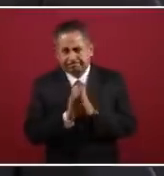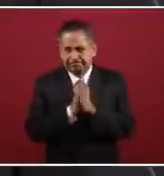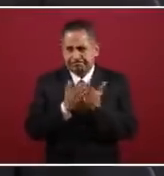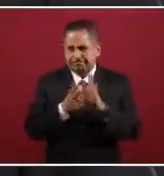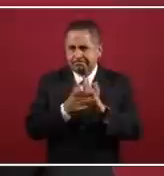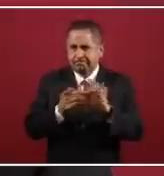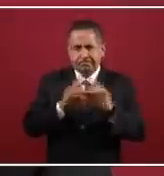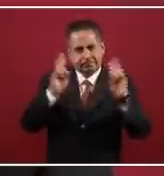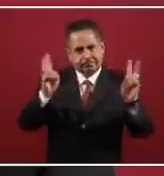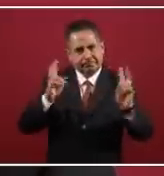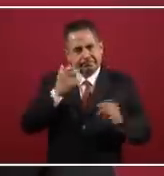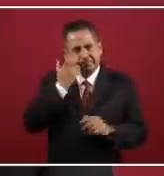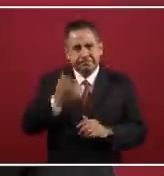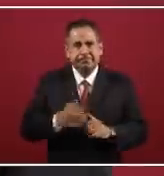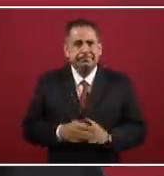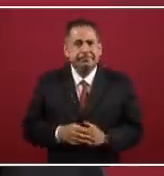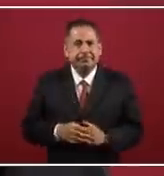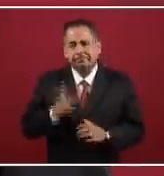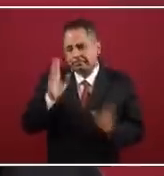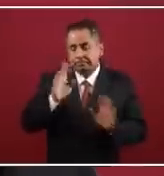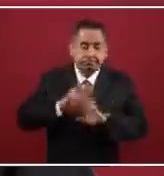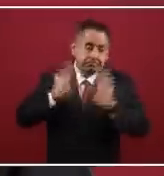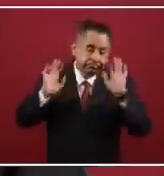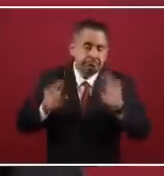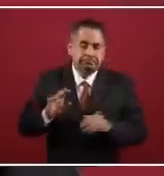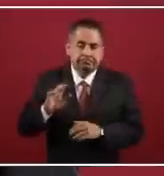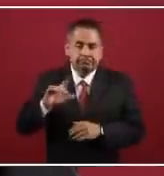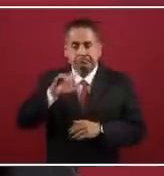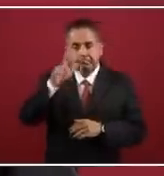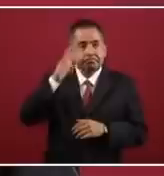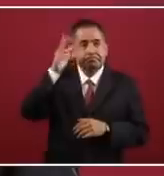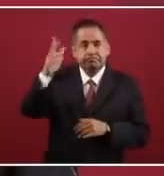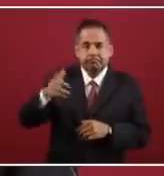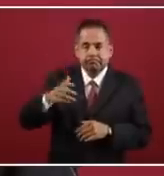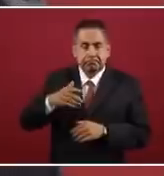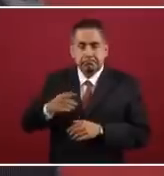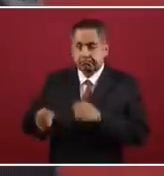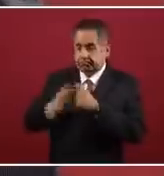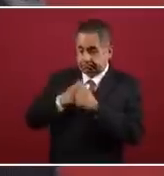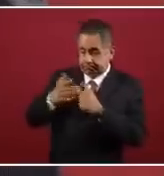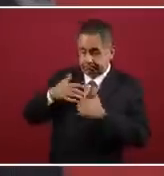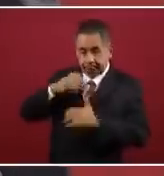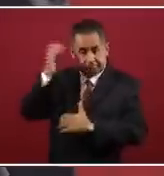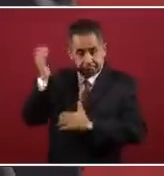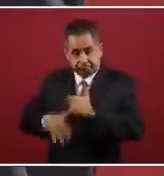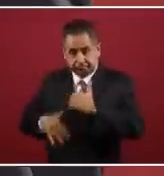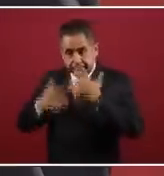el tema, pero eso ya retirado, ya.